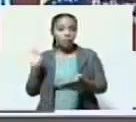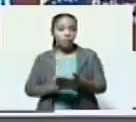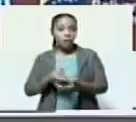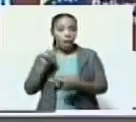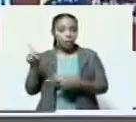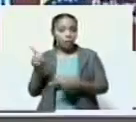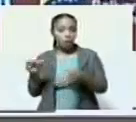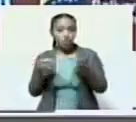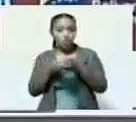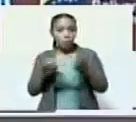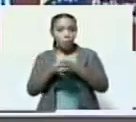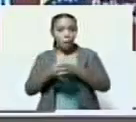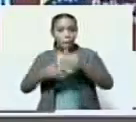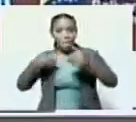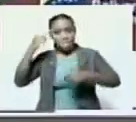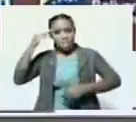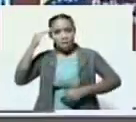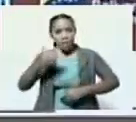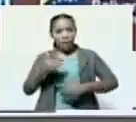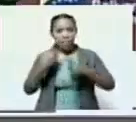grupos paramilitares en